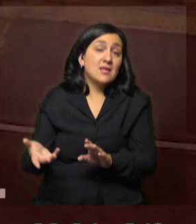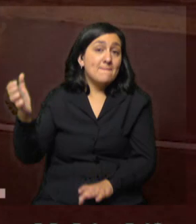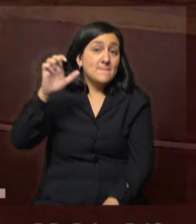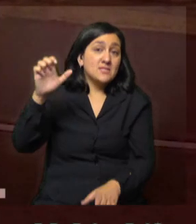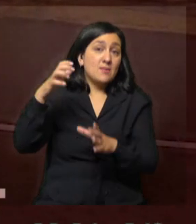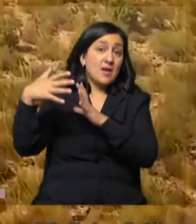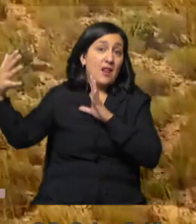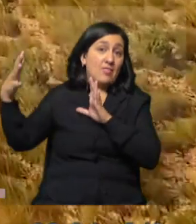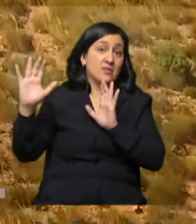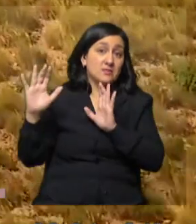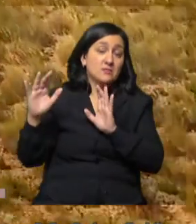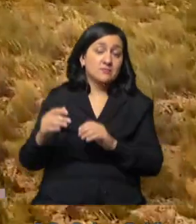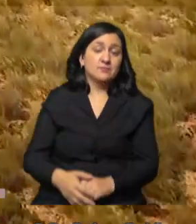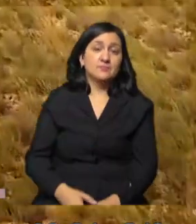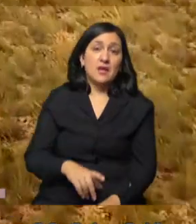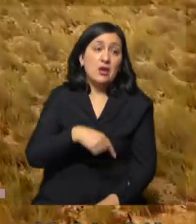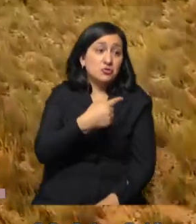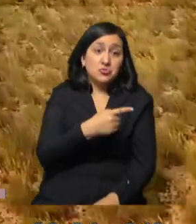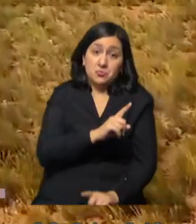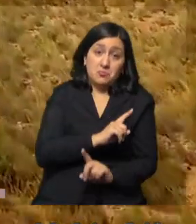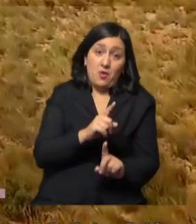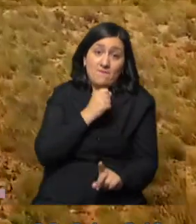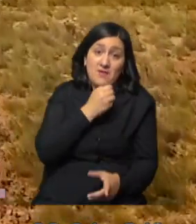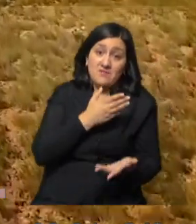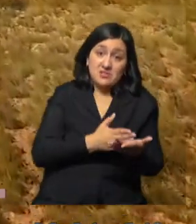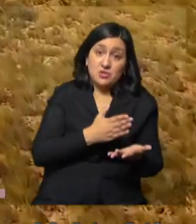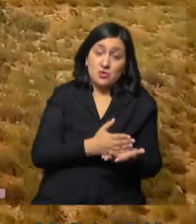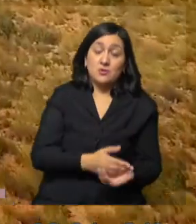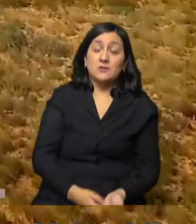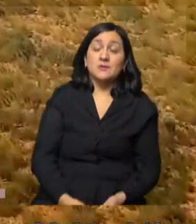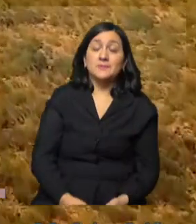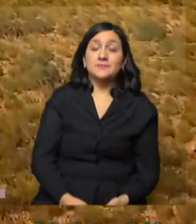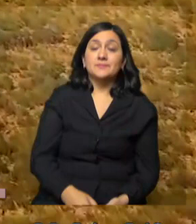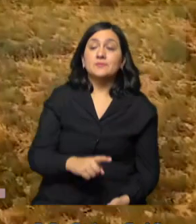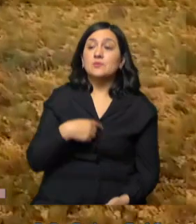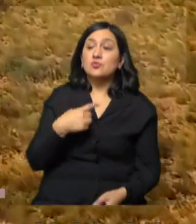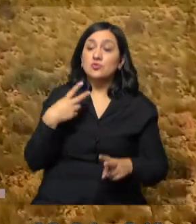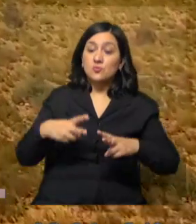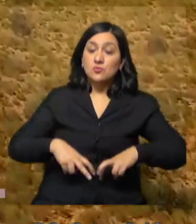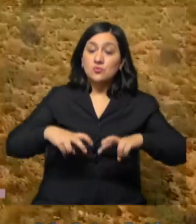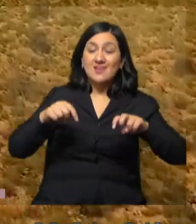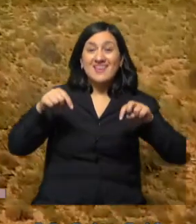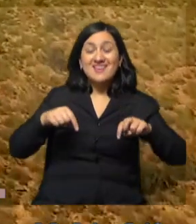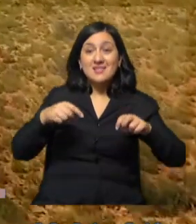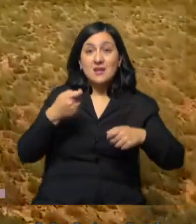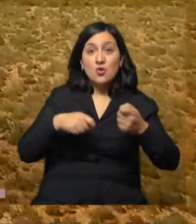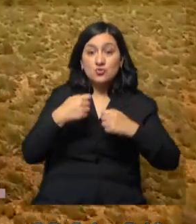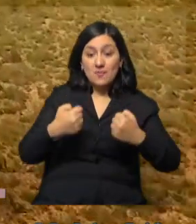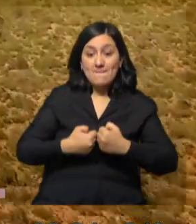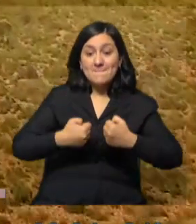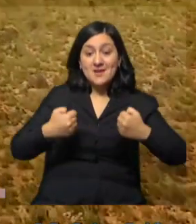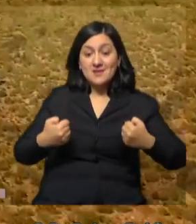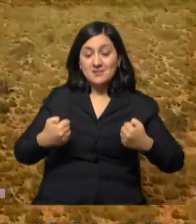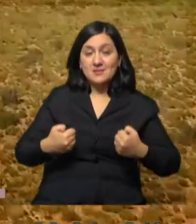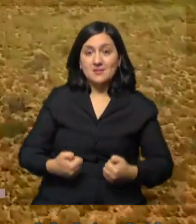empresas. Nosotros hicimos un estudio recientemente en donde ahora este negocio se va a ir agrandando.